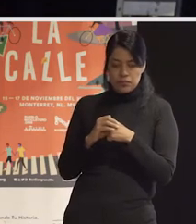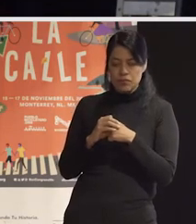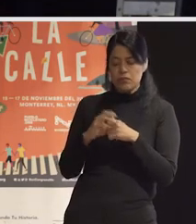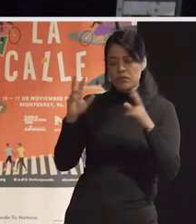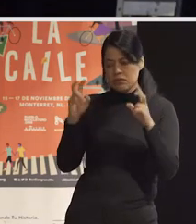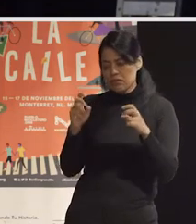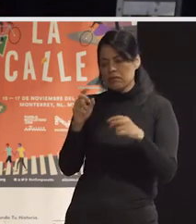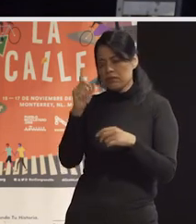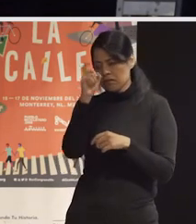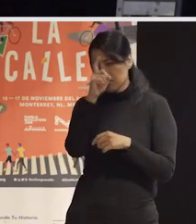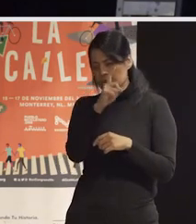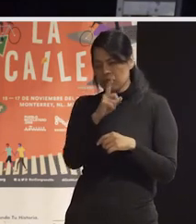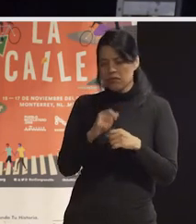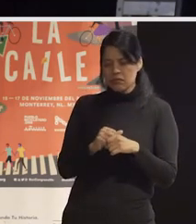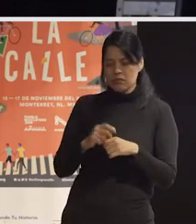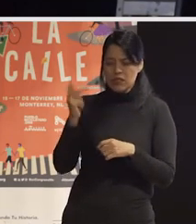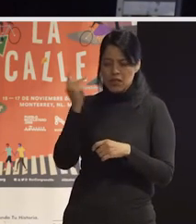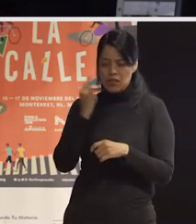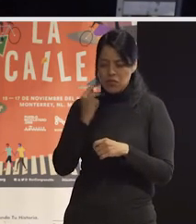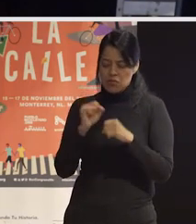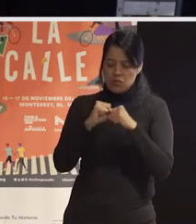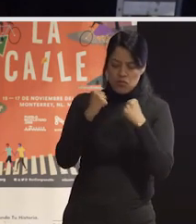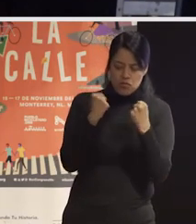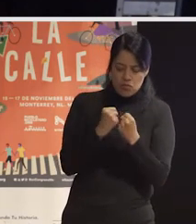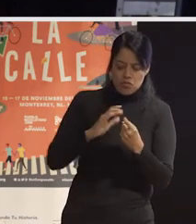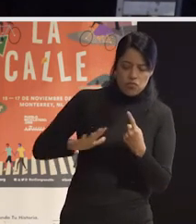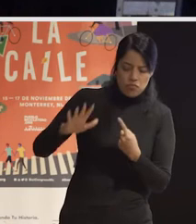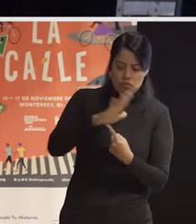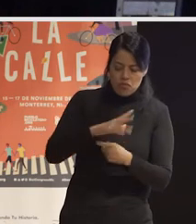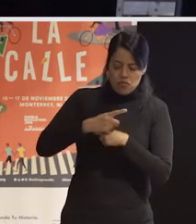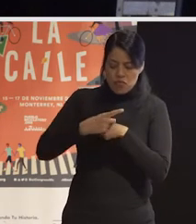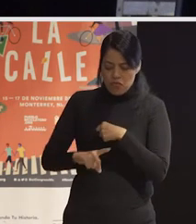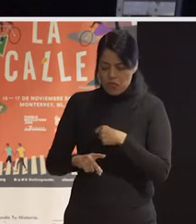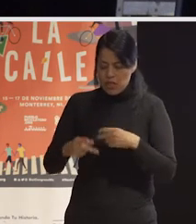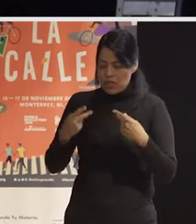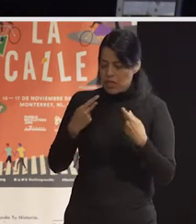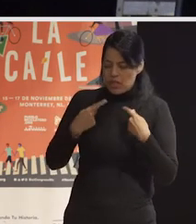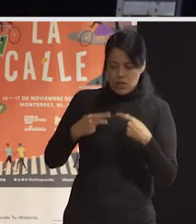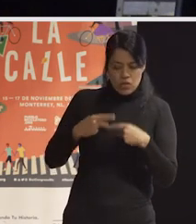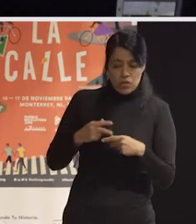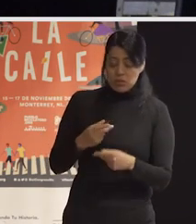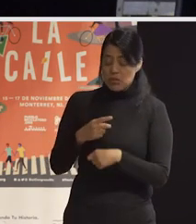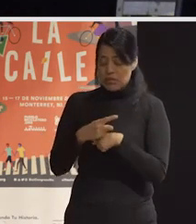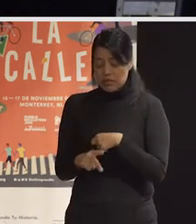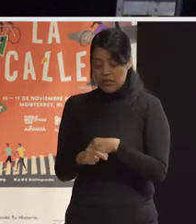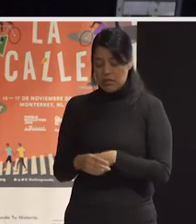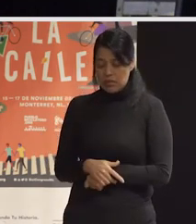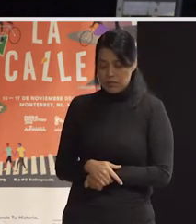asuntos complejos relacionados con la política la sociedad y lo ambiental que nos afectan a los seres de todas partes